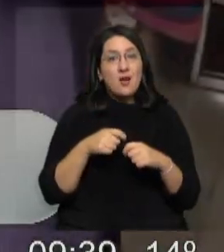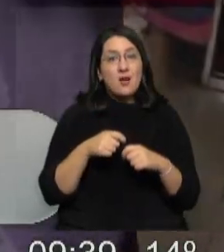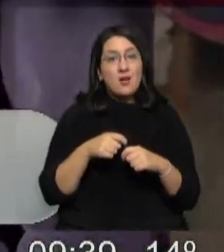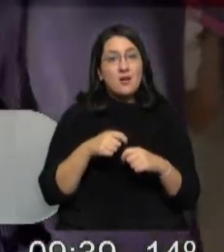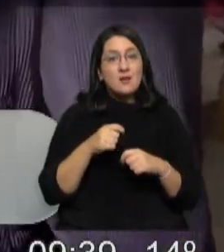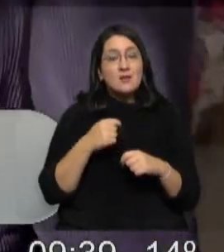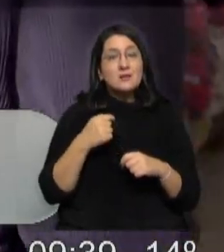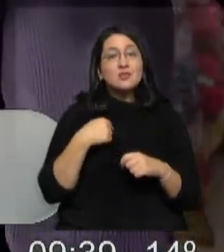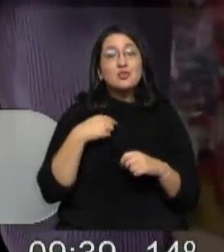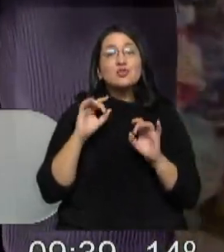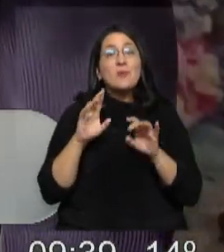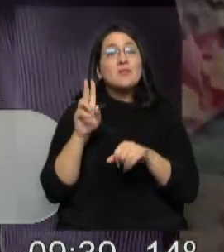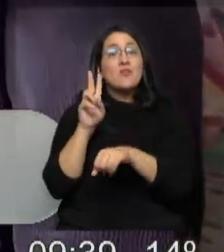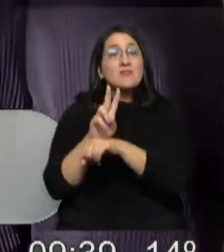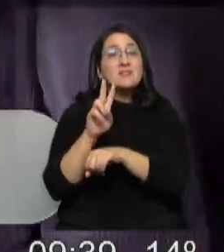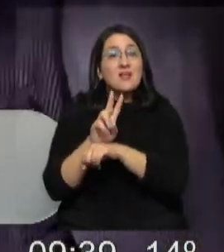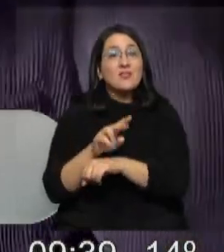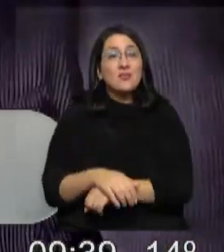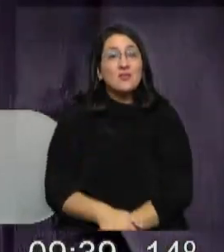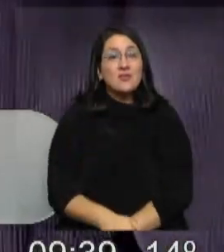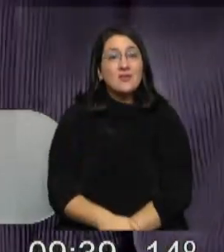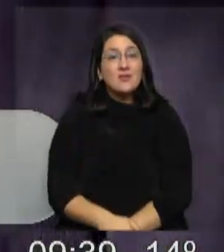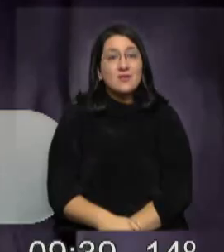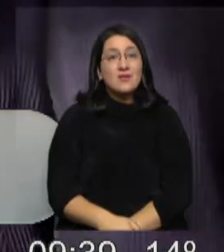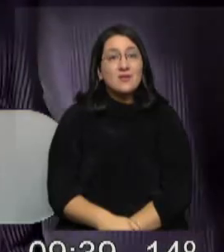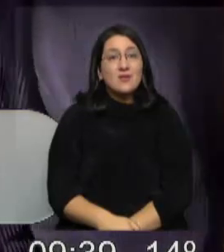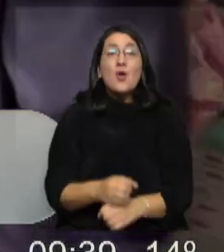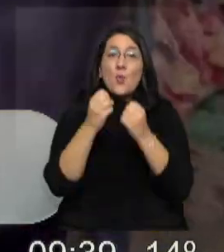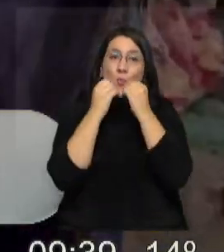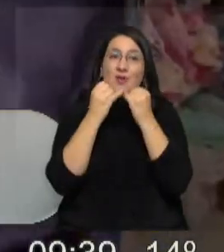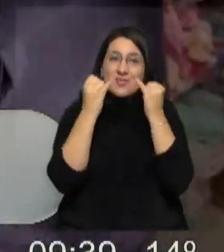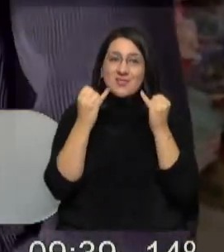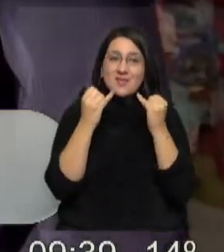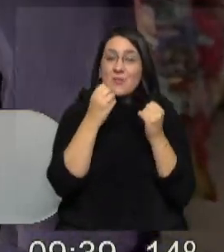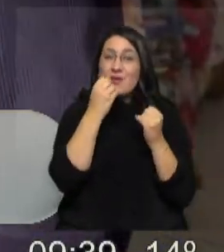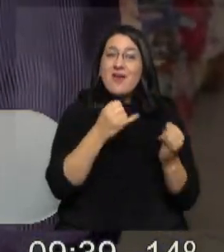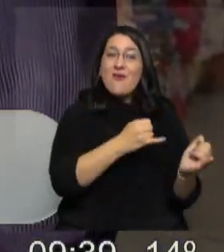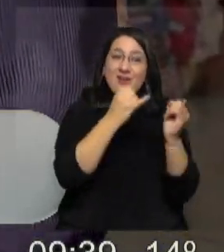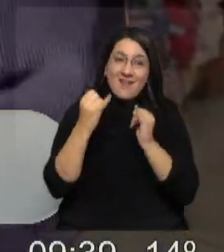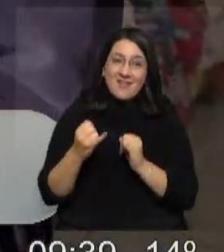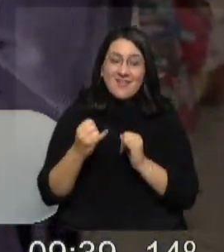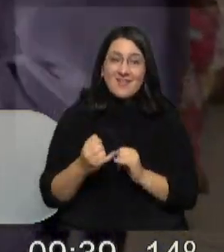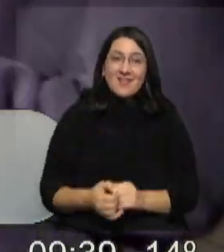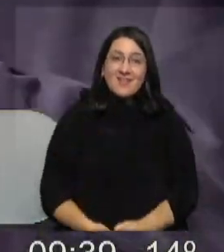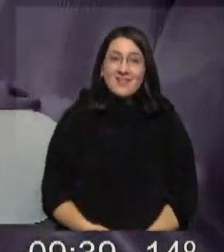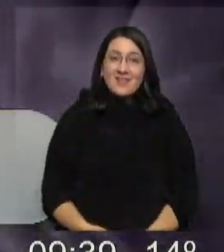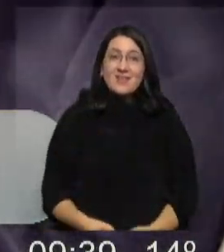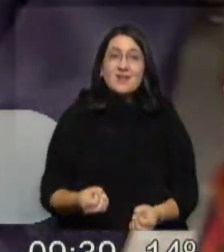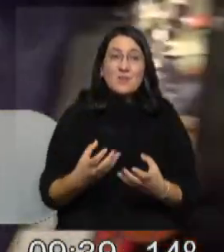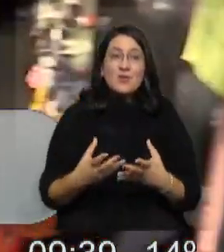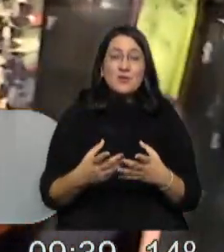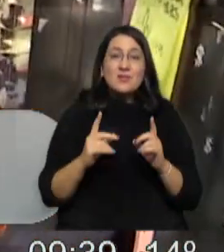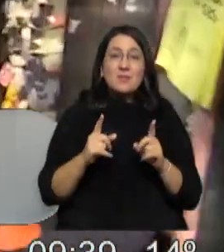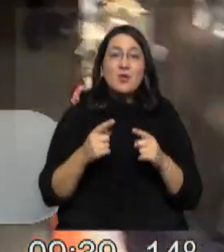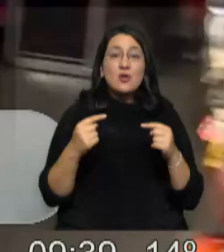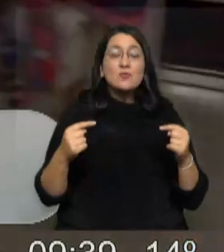que...? Sí, estoy de visita. Ah, vino de visita. Muy buenos días. Bueno, claro. Buena jornada. Buena jornada. Qué lindo, bueno, los recursos sentimentales,